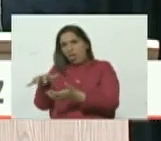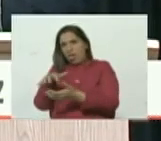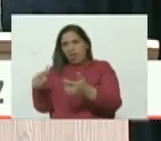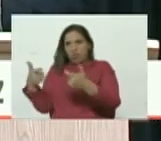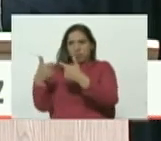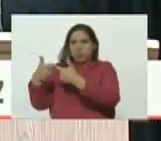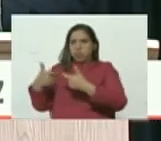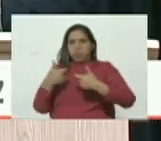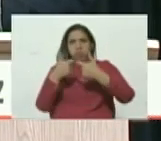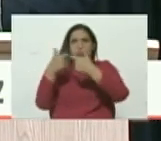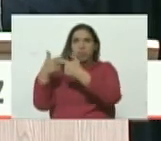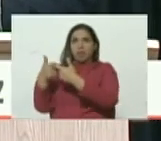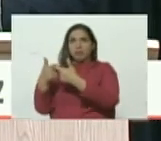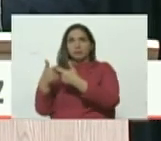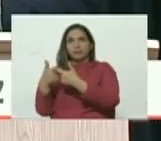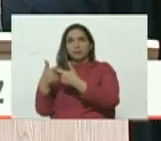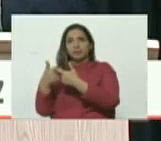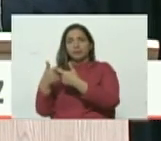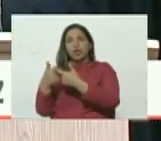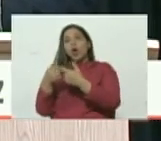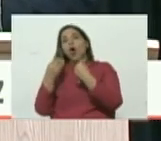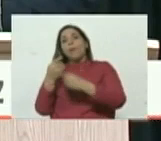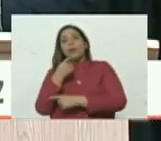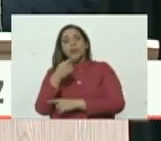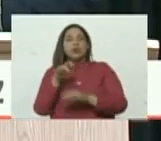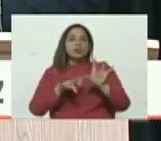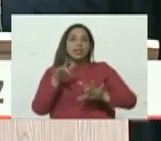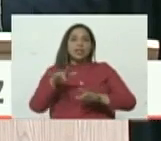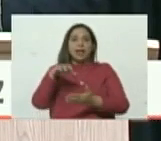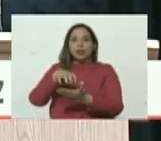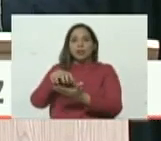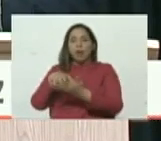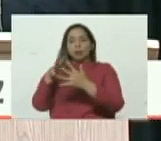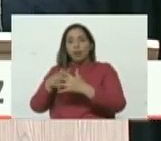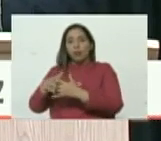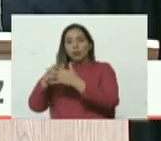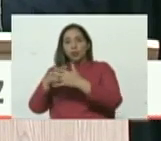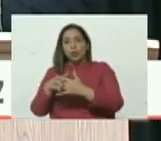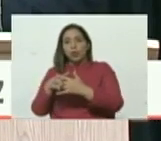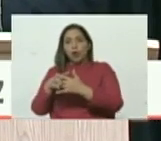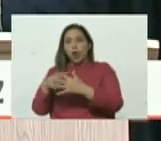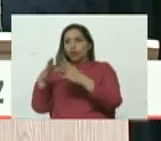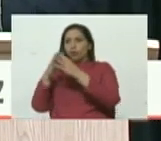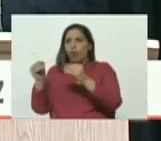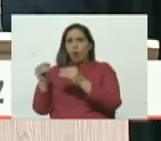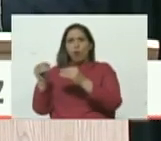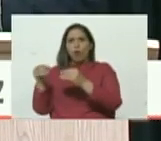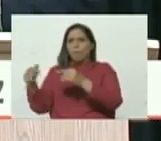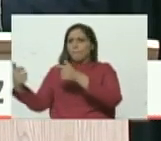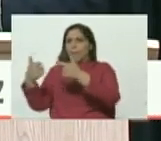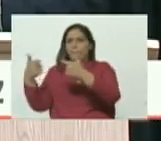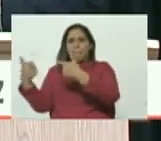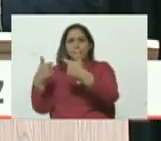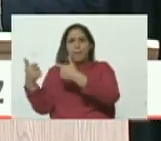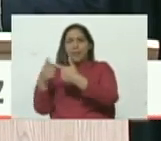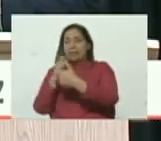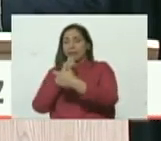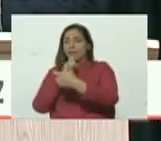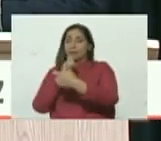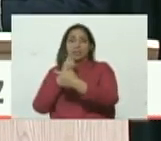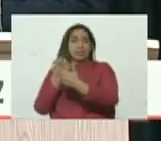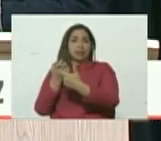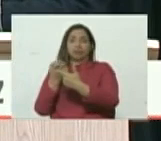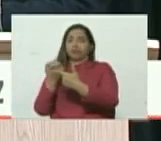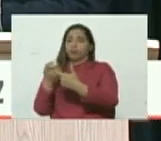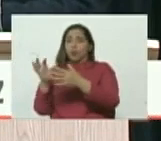dijo el secretario Mike Pompeo, el secretario de Estado, dijo, todos se están matando todo el tiempo, es muy difícil mantenerlos unidos. Aquí tenemos la prueba